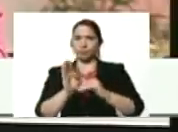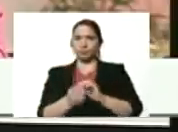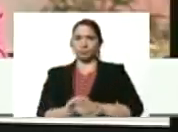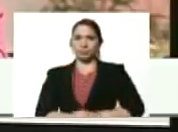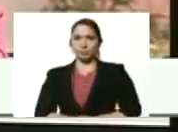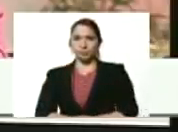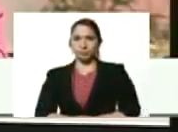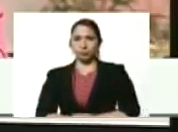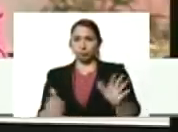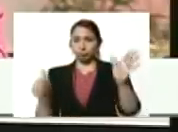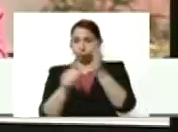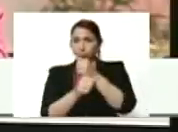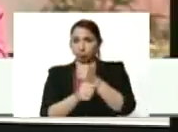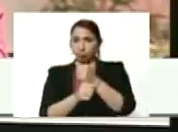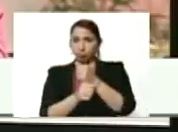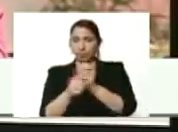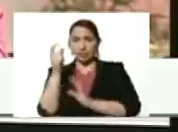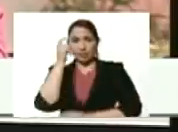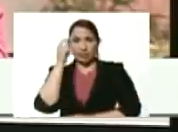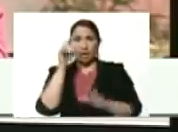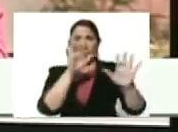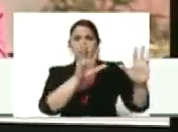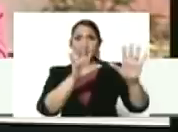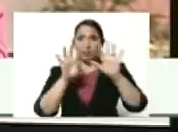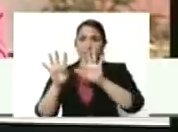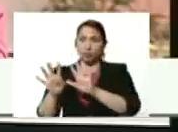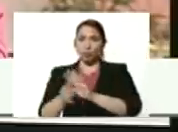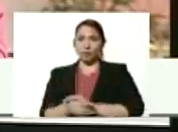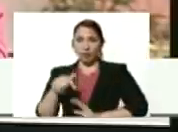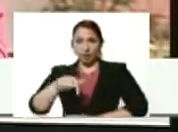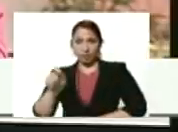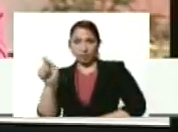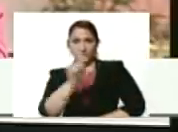se le detectó el día 19 de este mes.